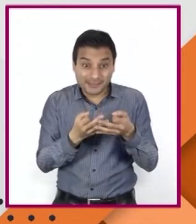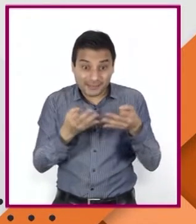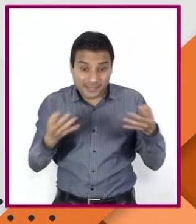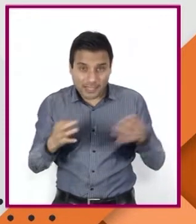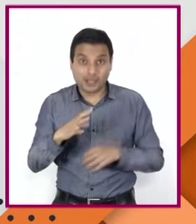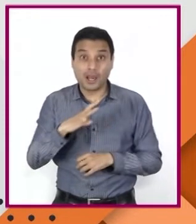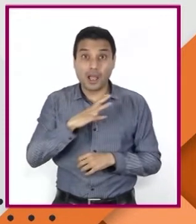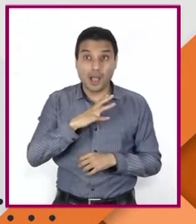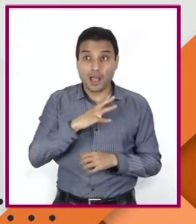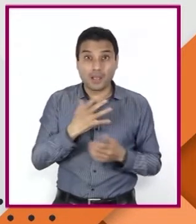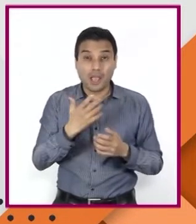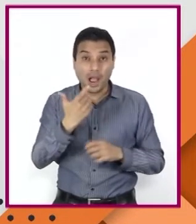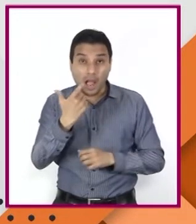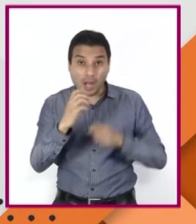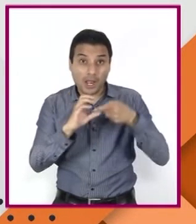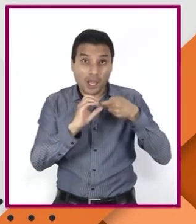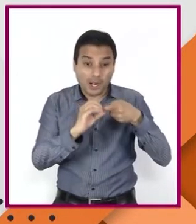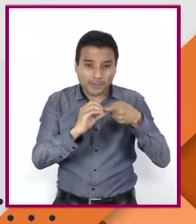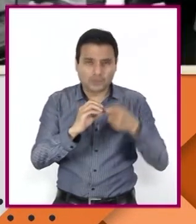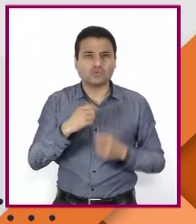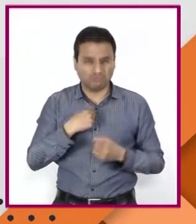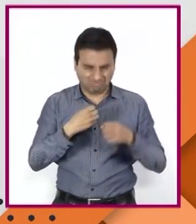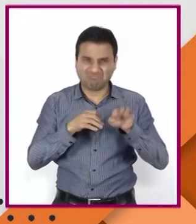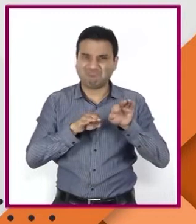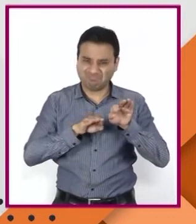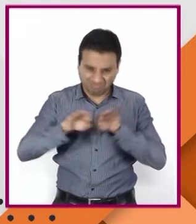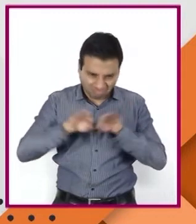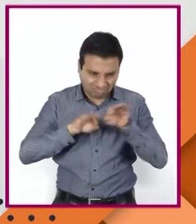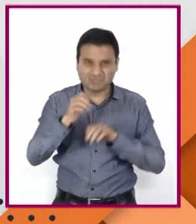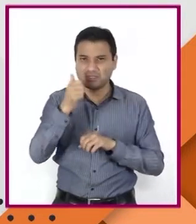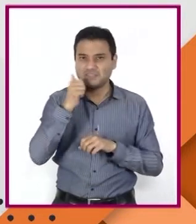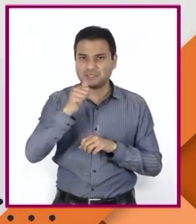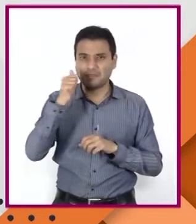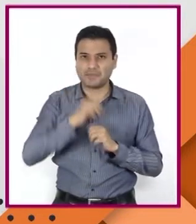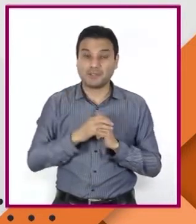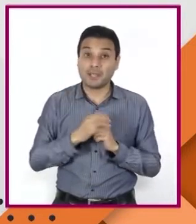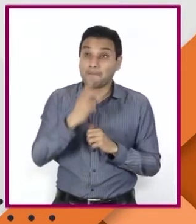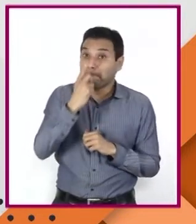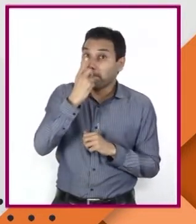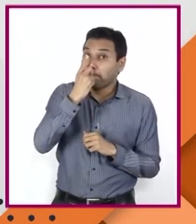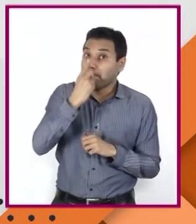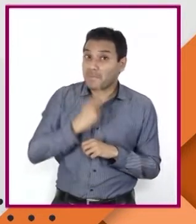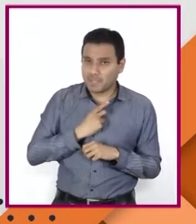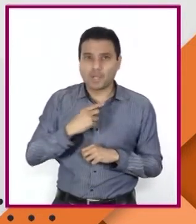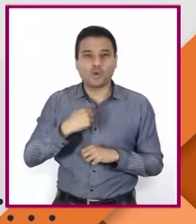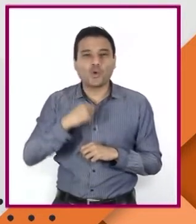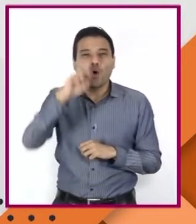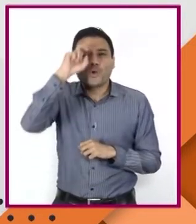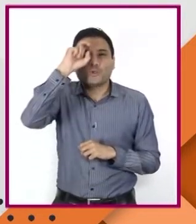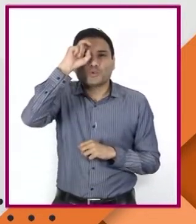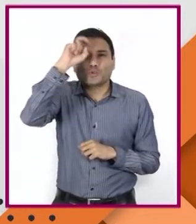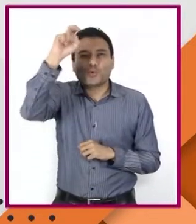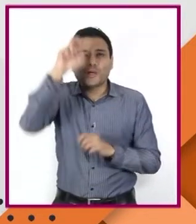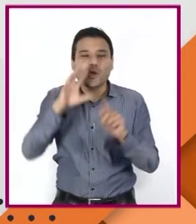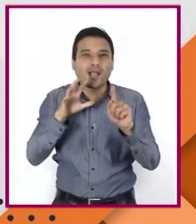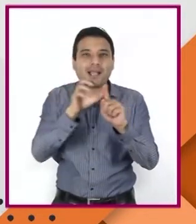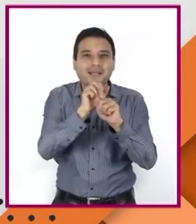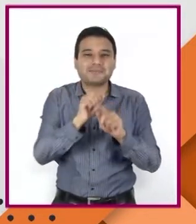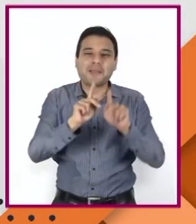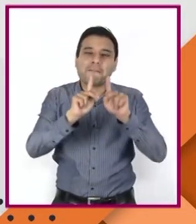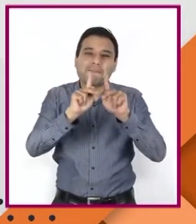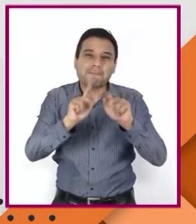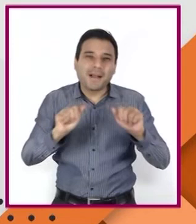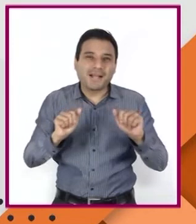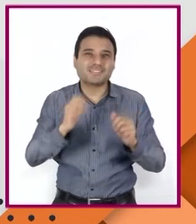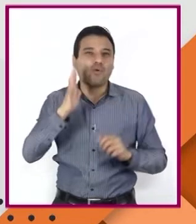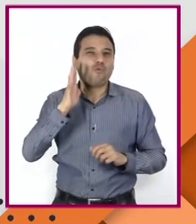llevar, siempre estuve ahí para trabajar. Solían decirme que estaba construyendo un sueño, con paz y gloria